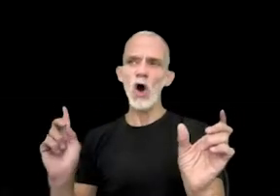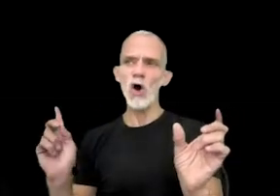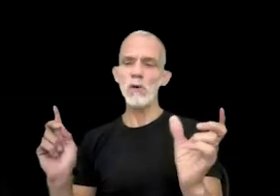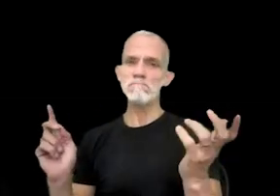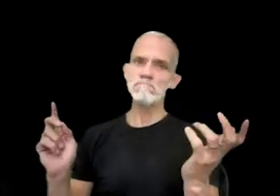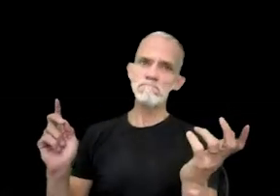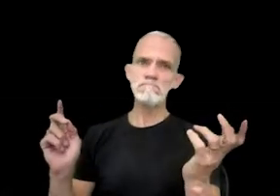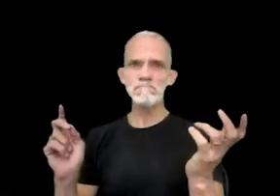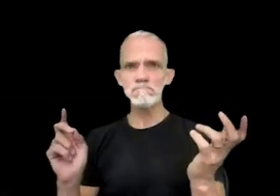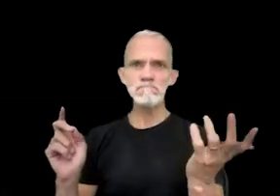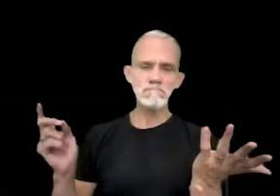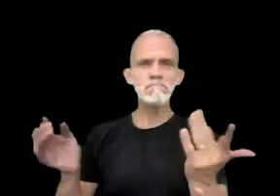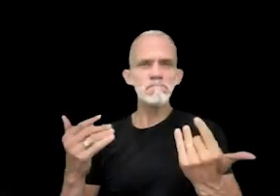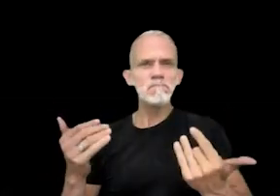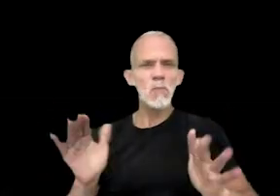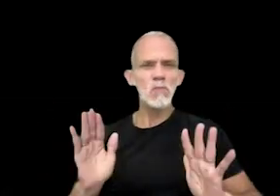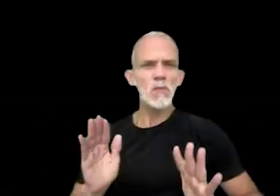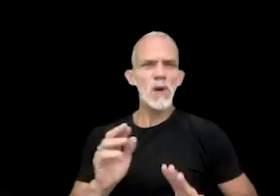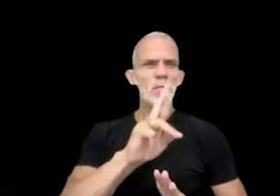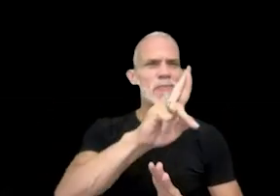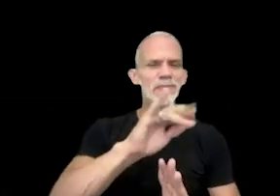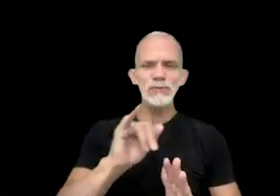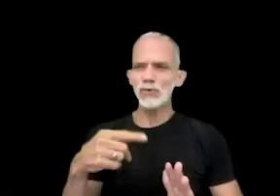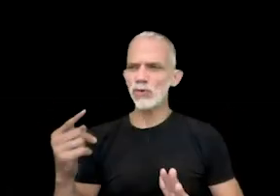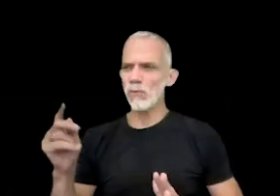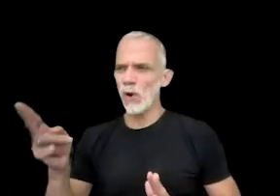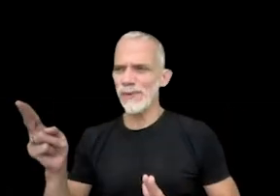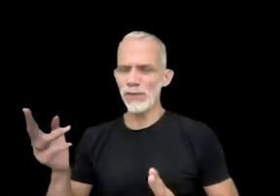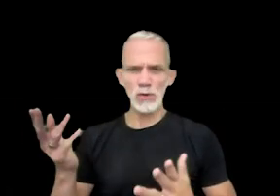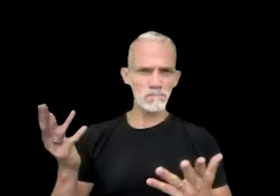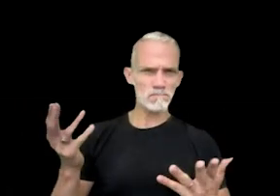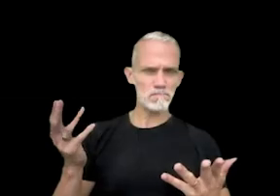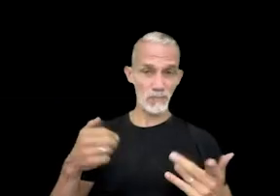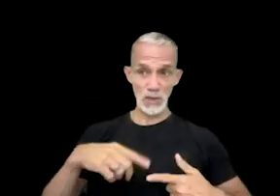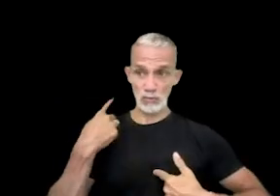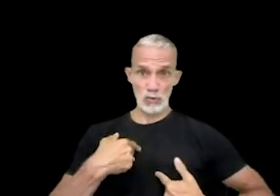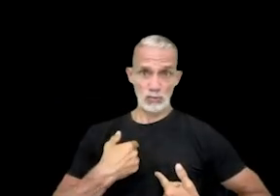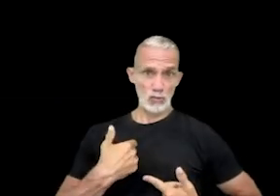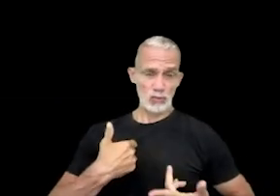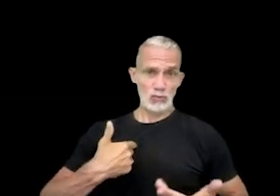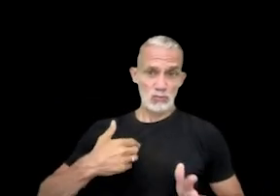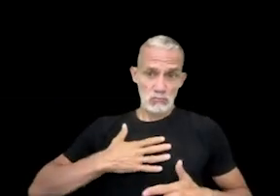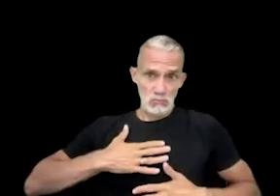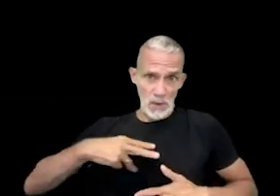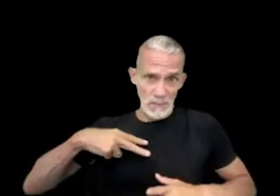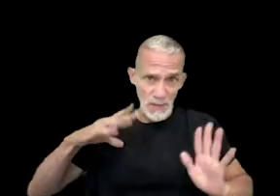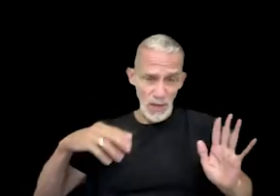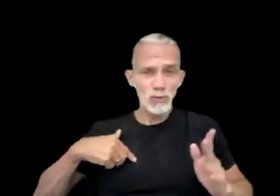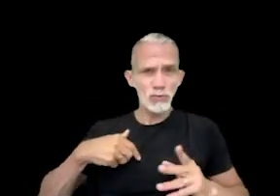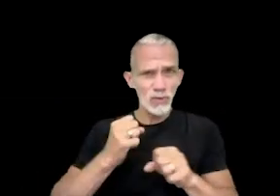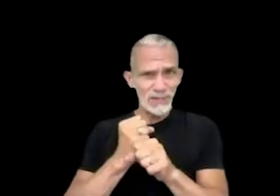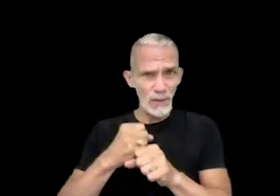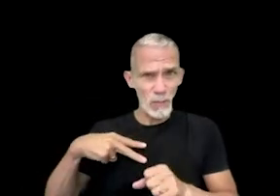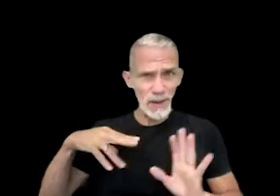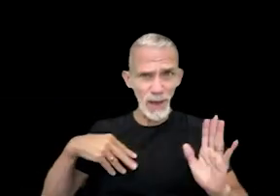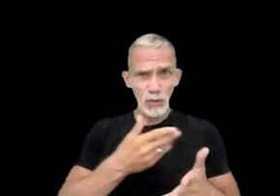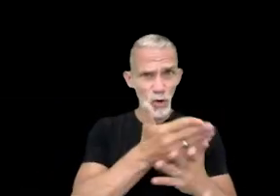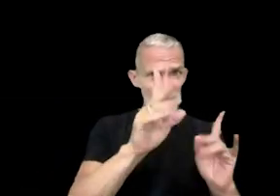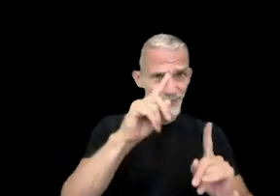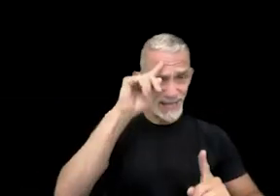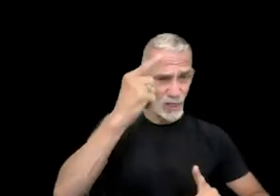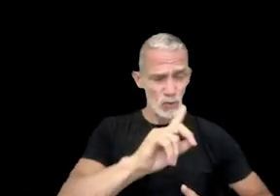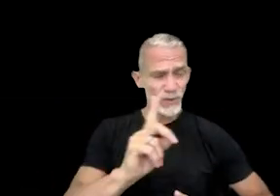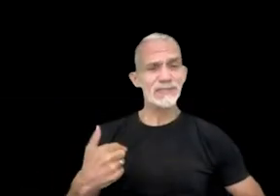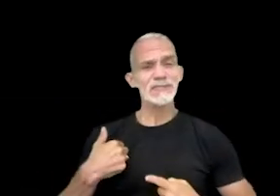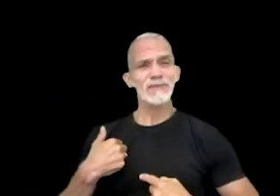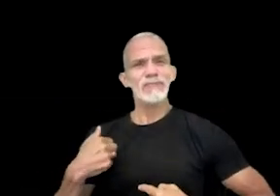Como si nosotros, agentes del derecho privado, Yo trabajo en el sector privado. Como si yo